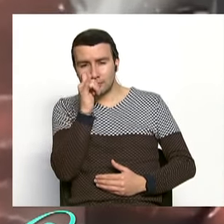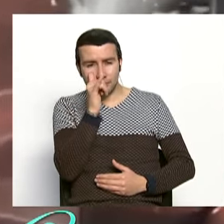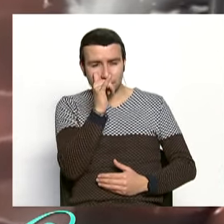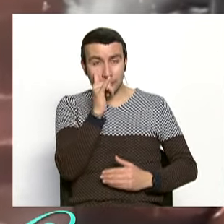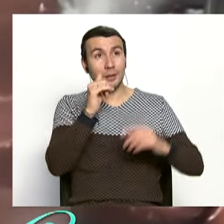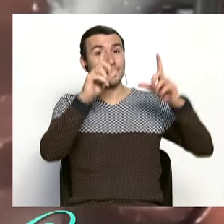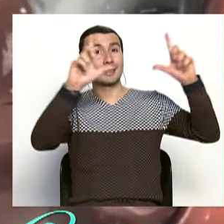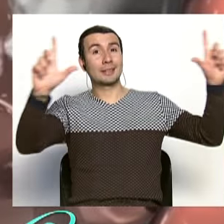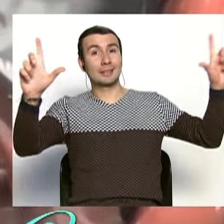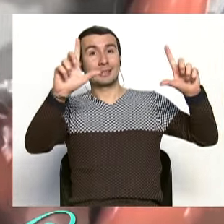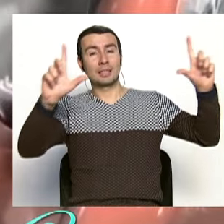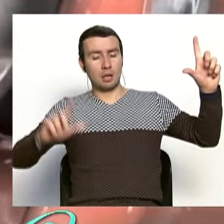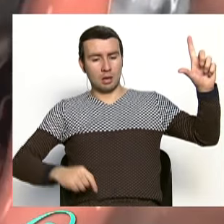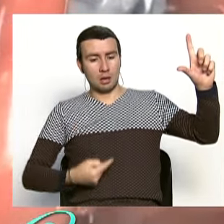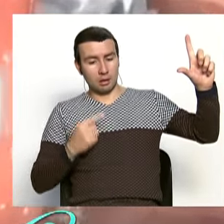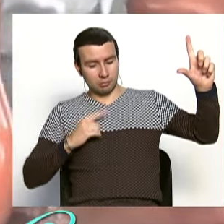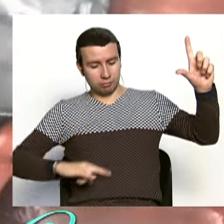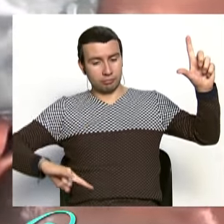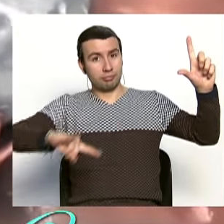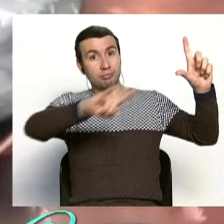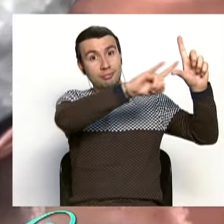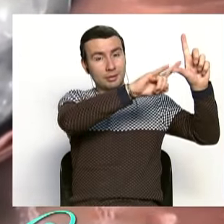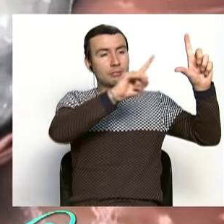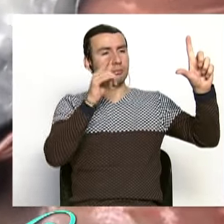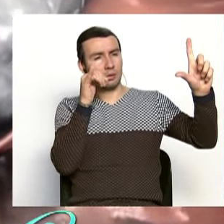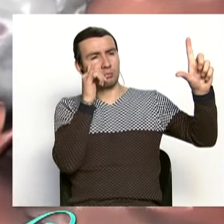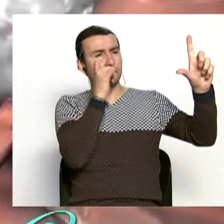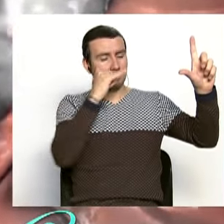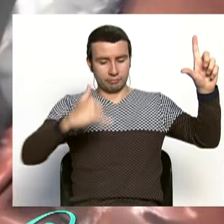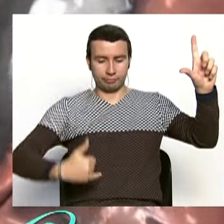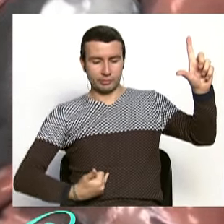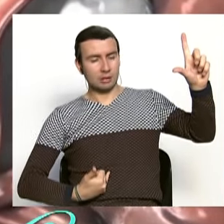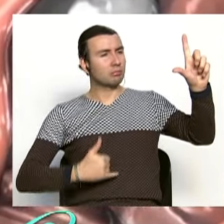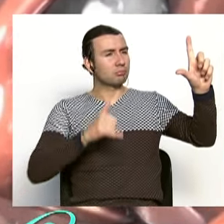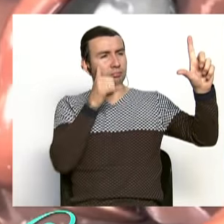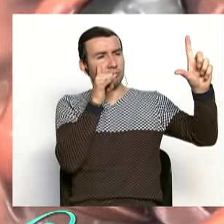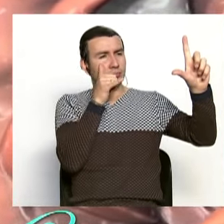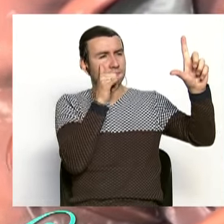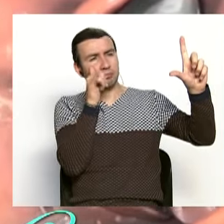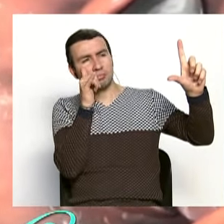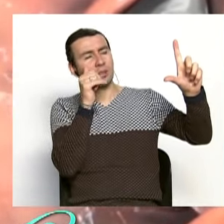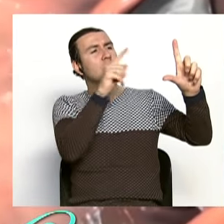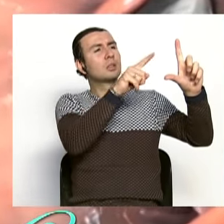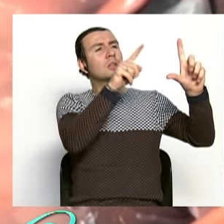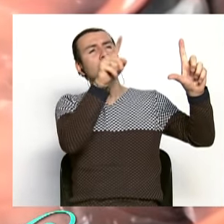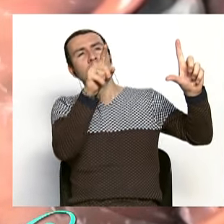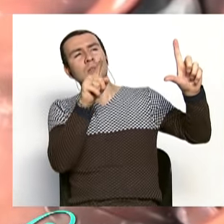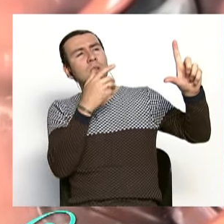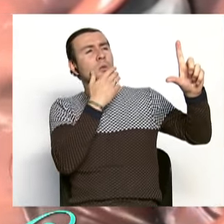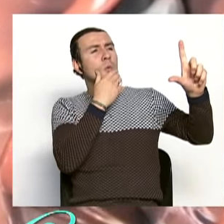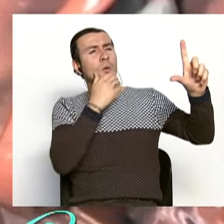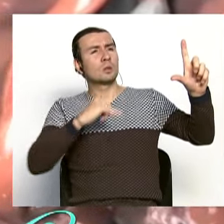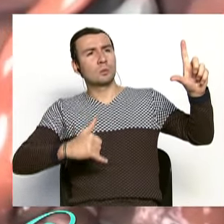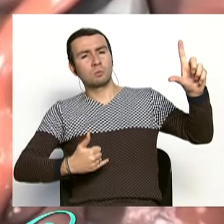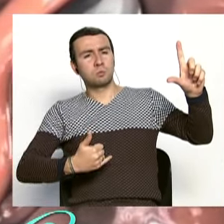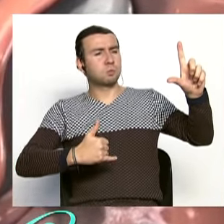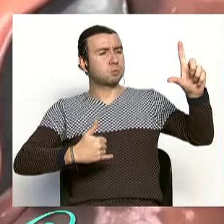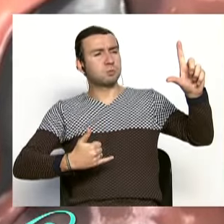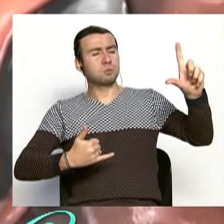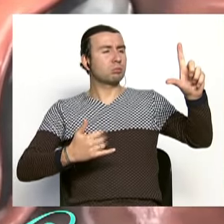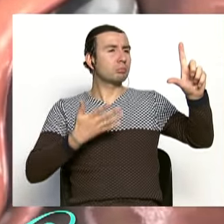un monitor de la sala de operaciones el cirujano examinará cuidadosamente los tejidos y órganos pélvicos en busca de signos de